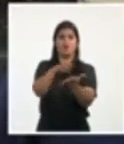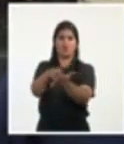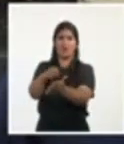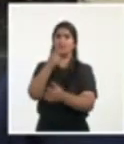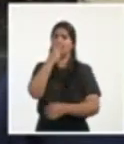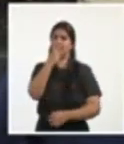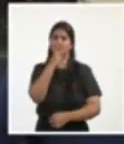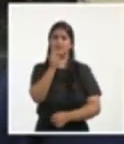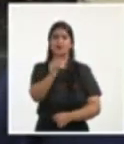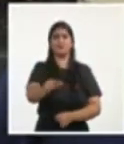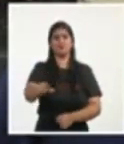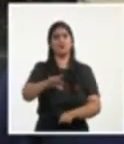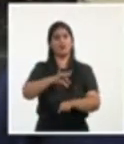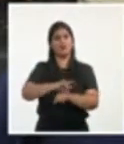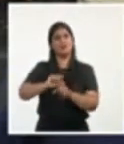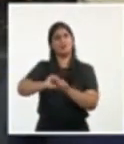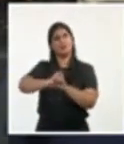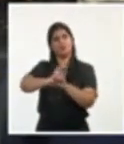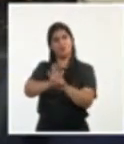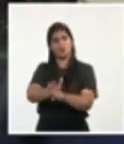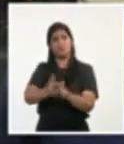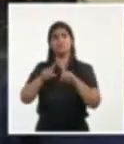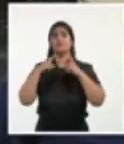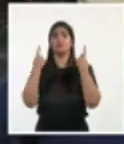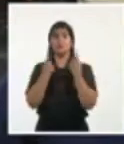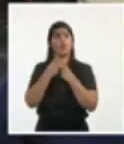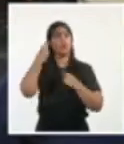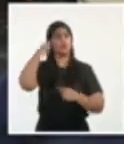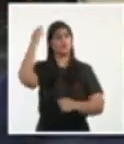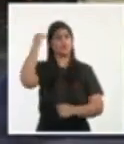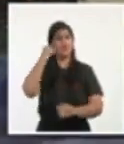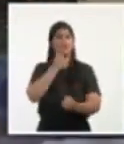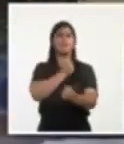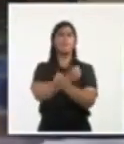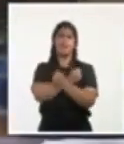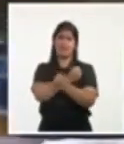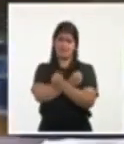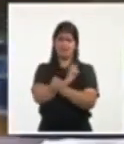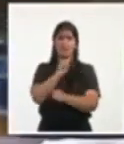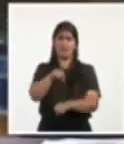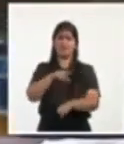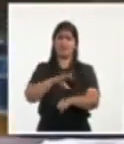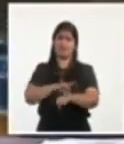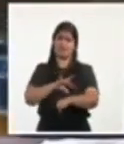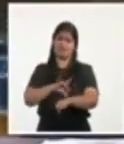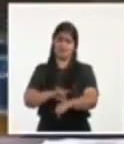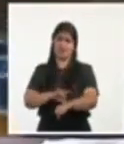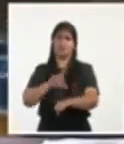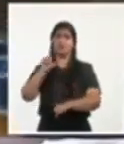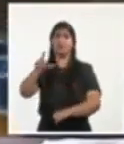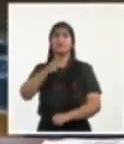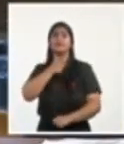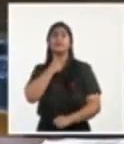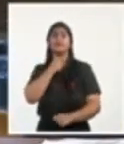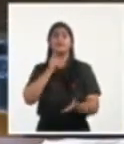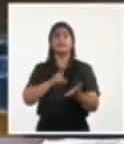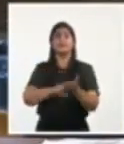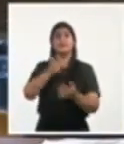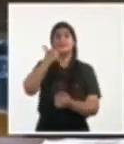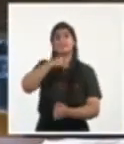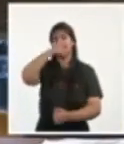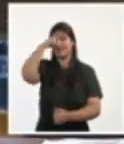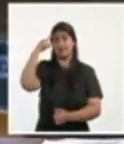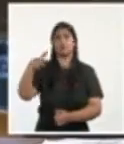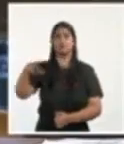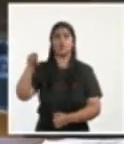podemos hacer en nuestro país, es de vital importancia la participación de todos, que es la única manera realmente de nosotros evitar que las personas